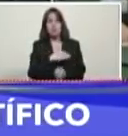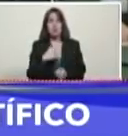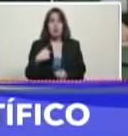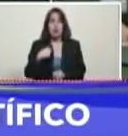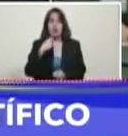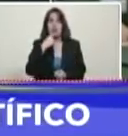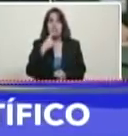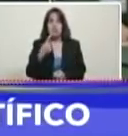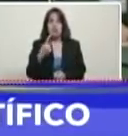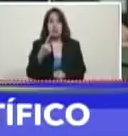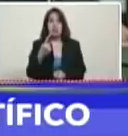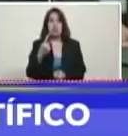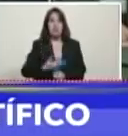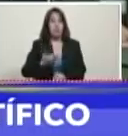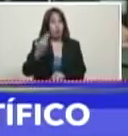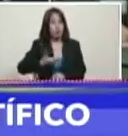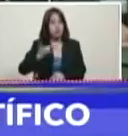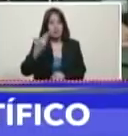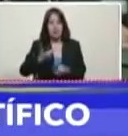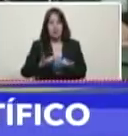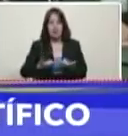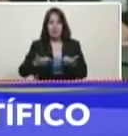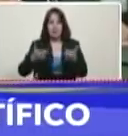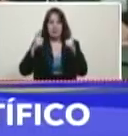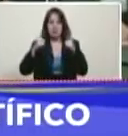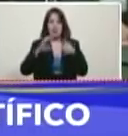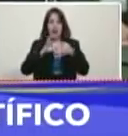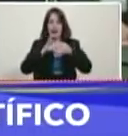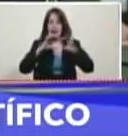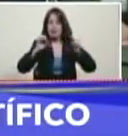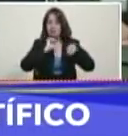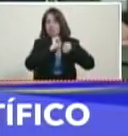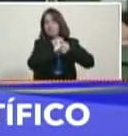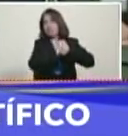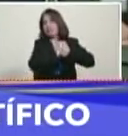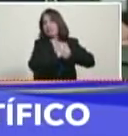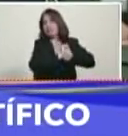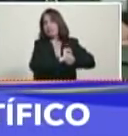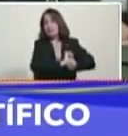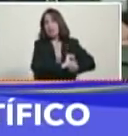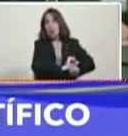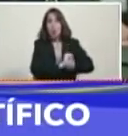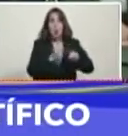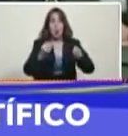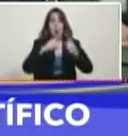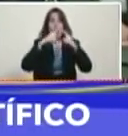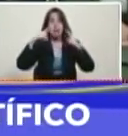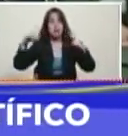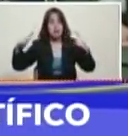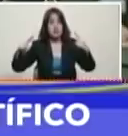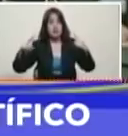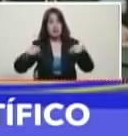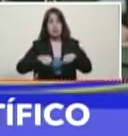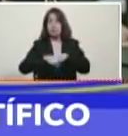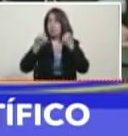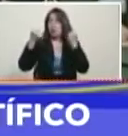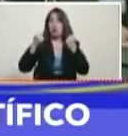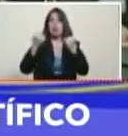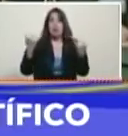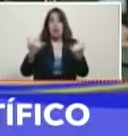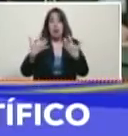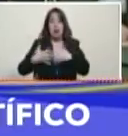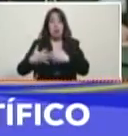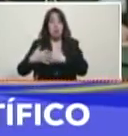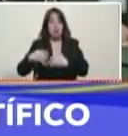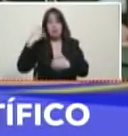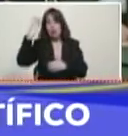forma parte justamente de la liberación de las cadenas. Nos pasa mucho en el área de electricidad, donde empresas europeas se